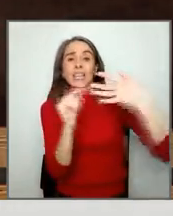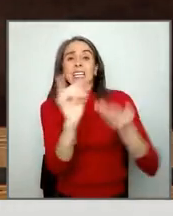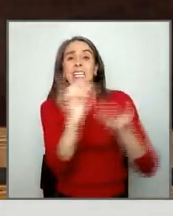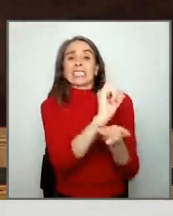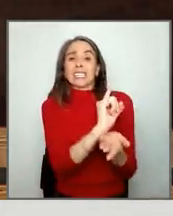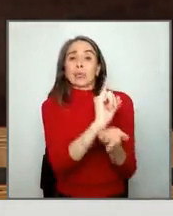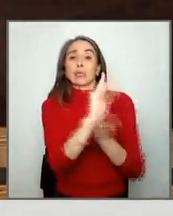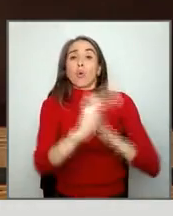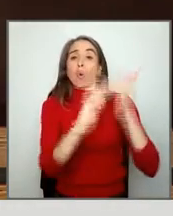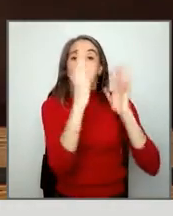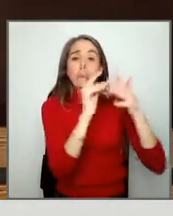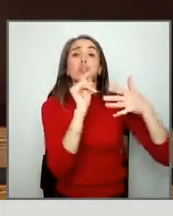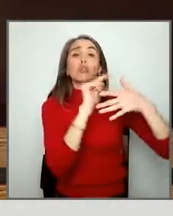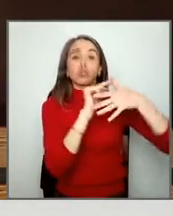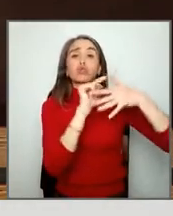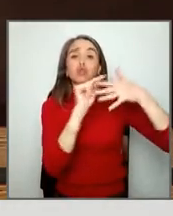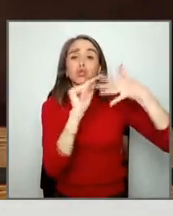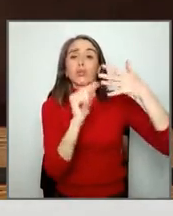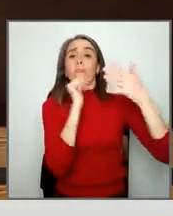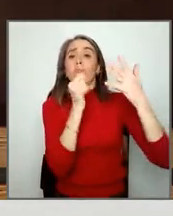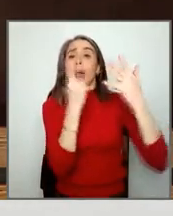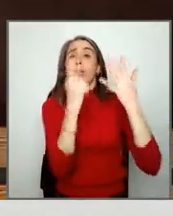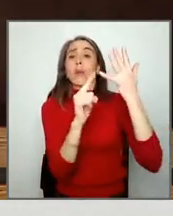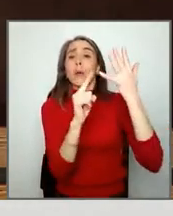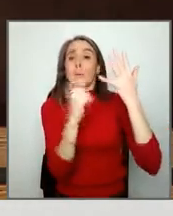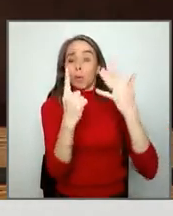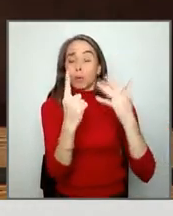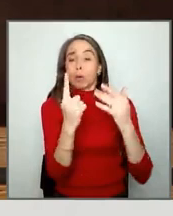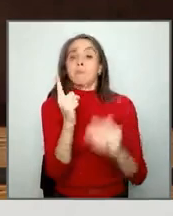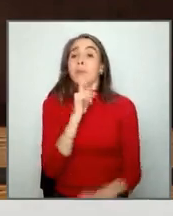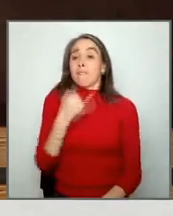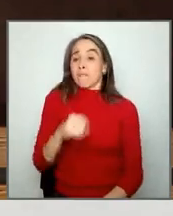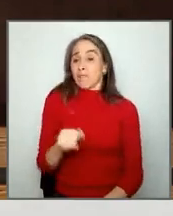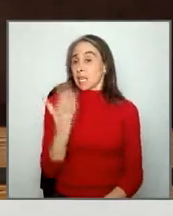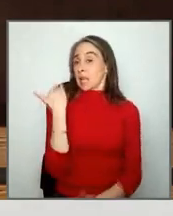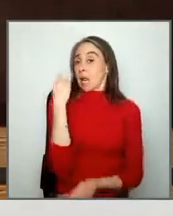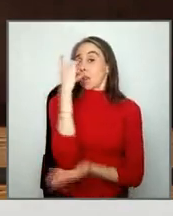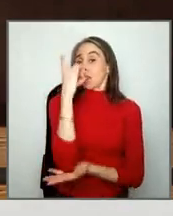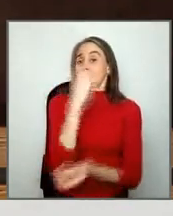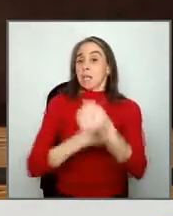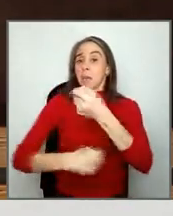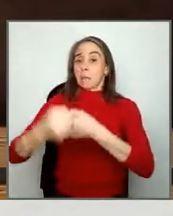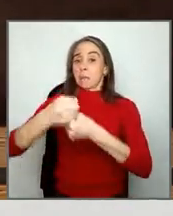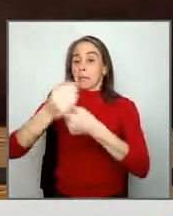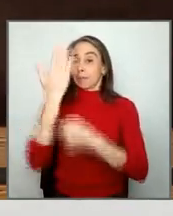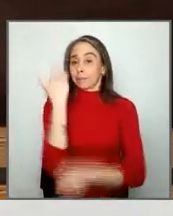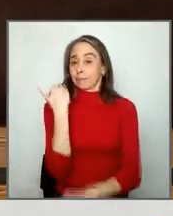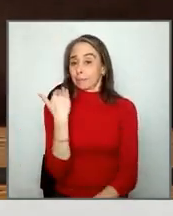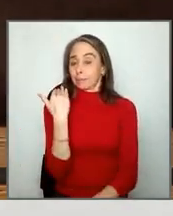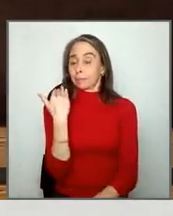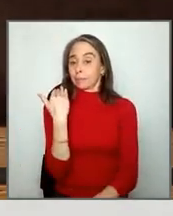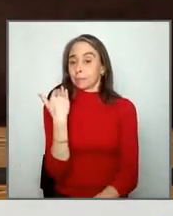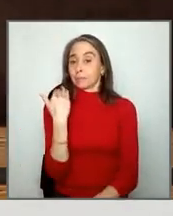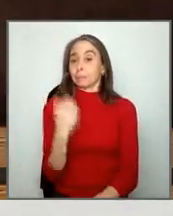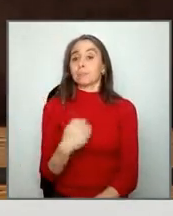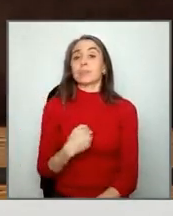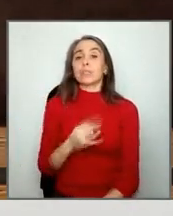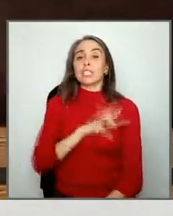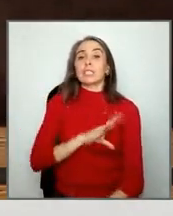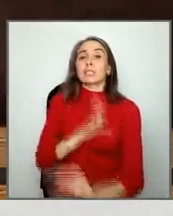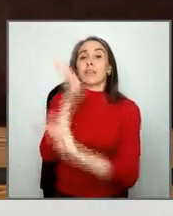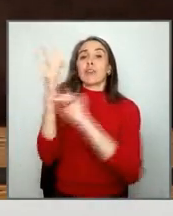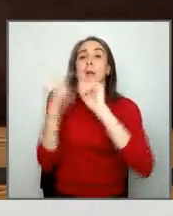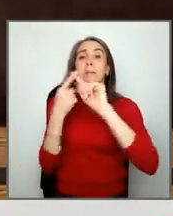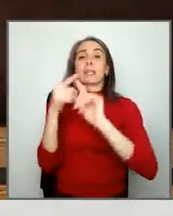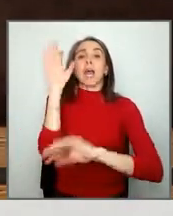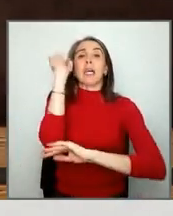finalmente en la en diciembre del año pasado cuando participamos en la cop 15